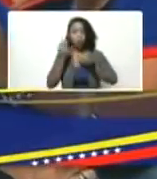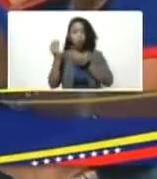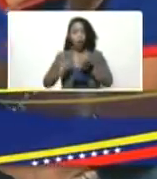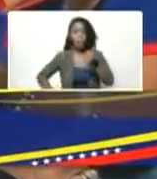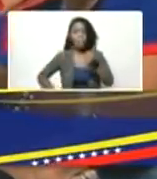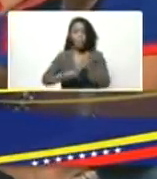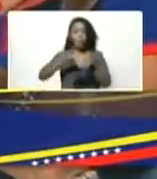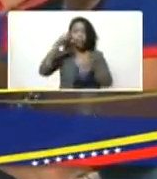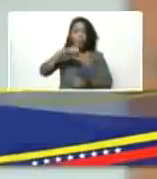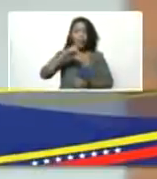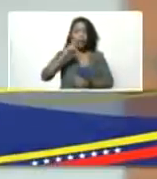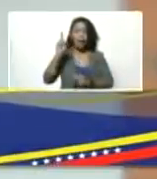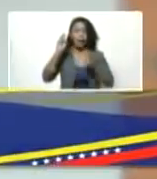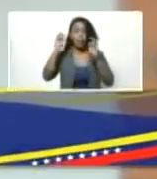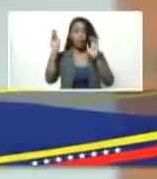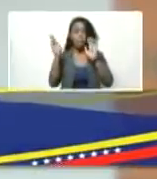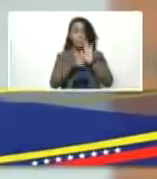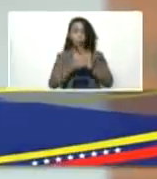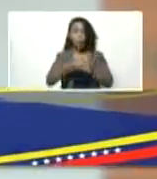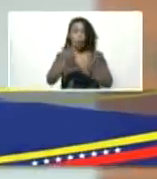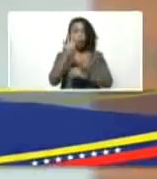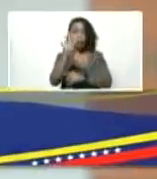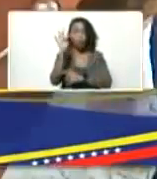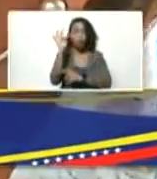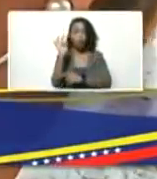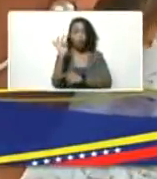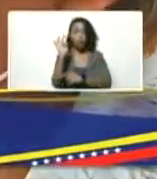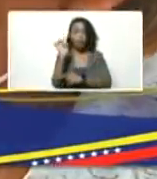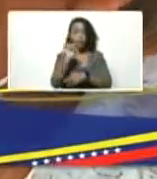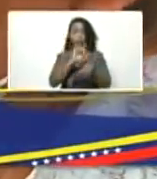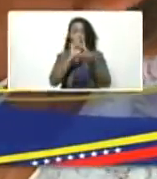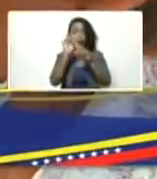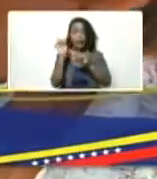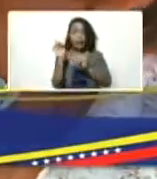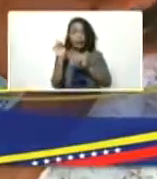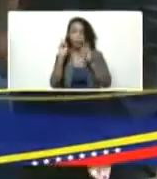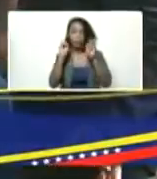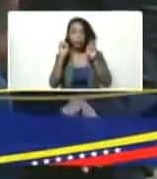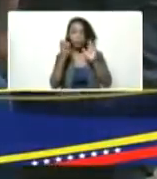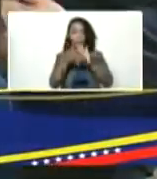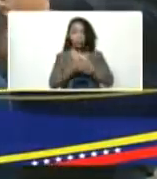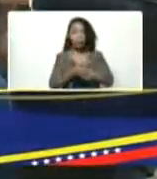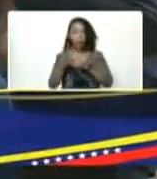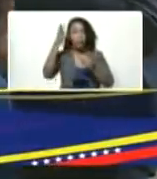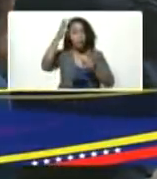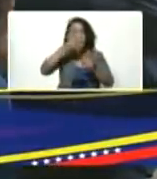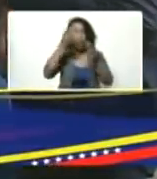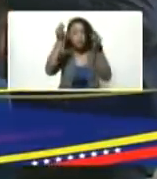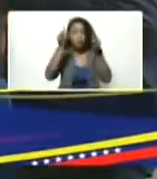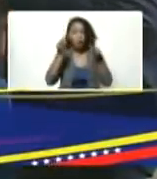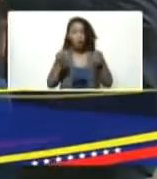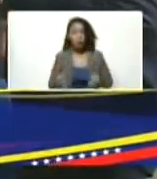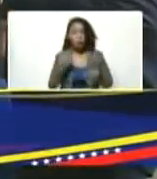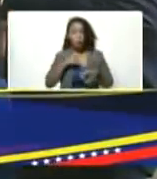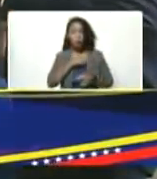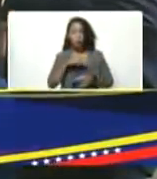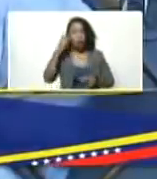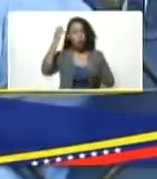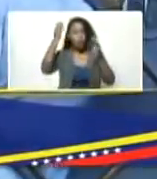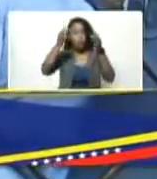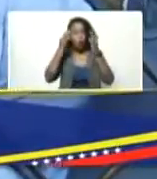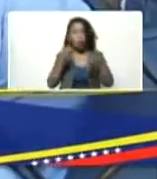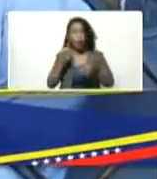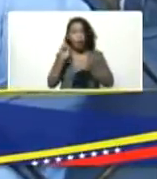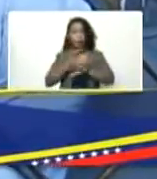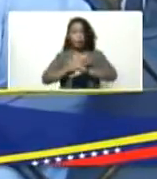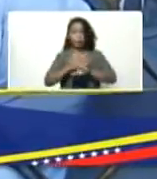apoyo necesario enmarcado en las 4F y en este caso en la formalización. Estamos formalizando, ella